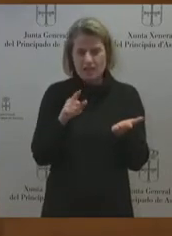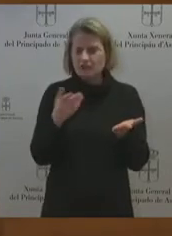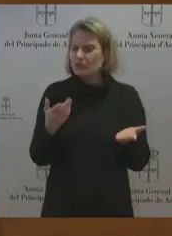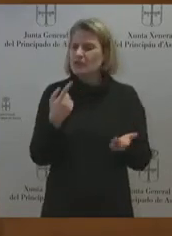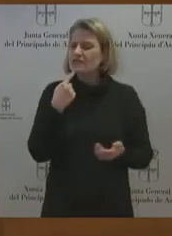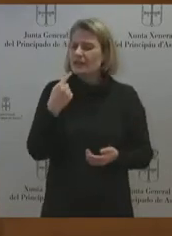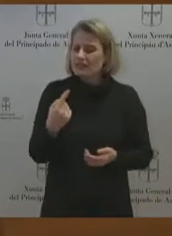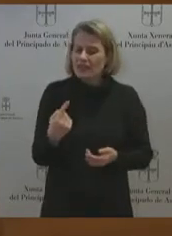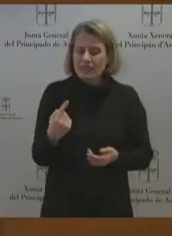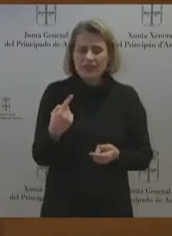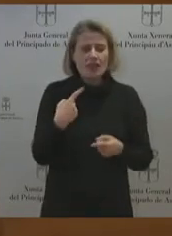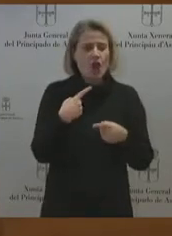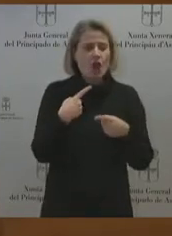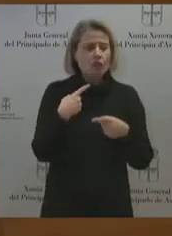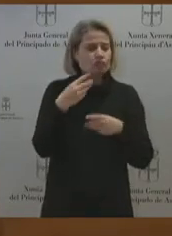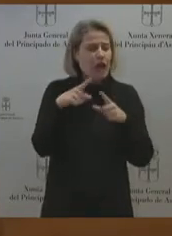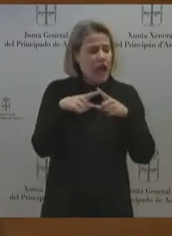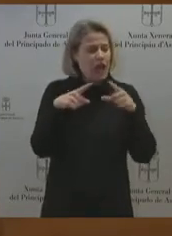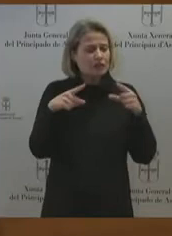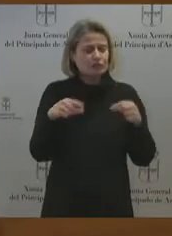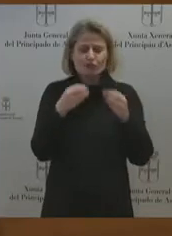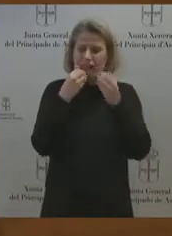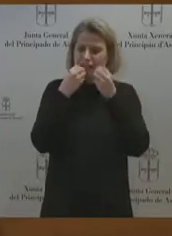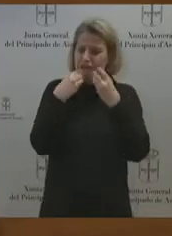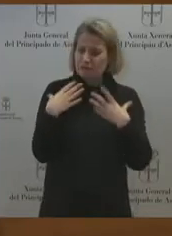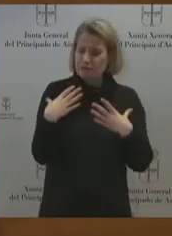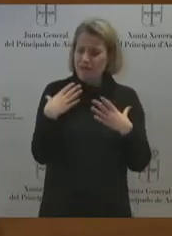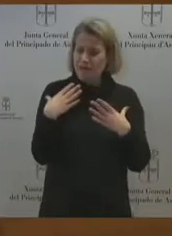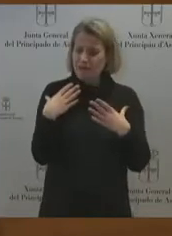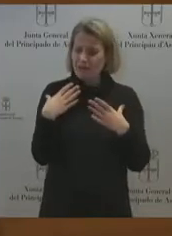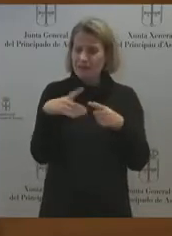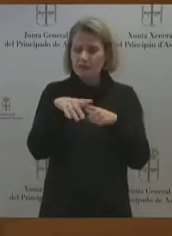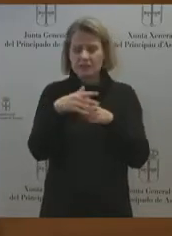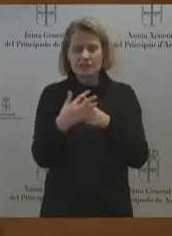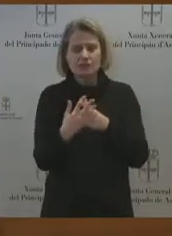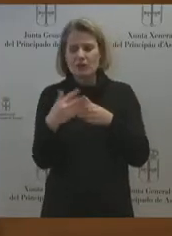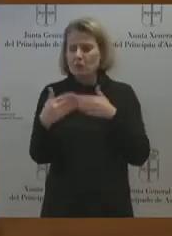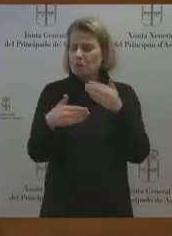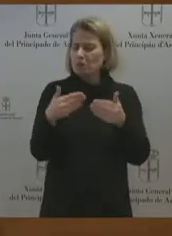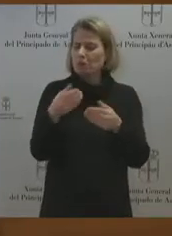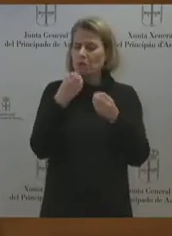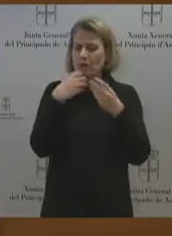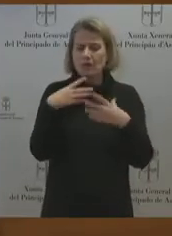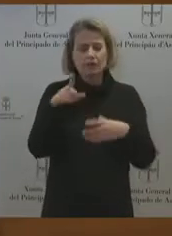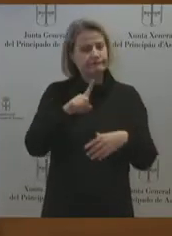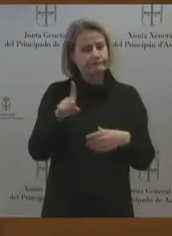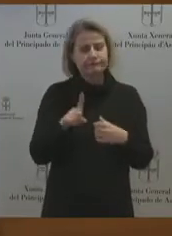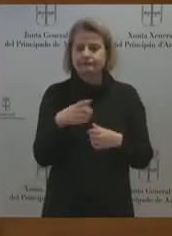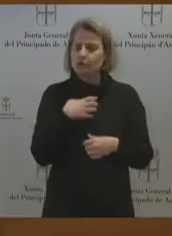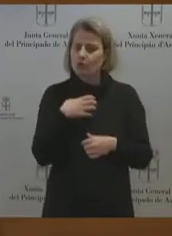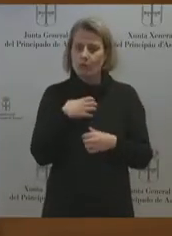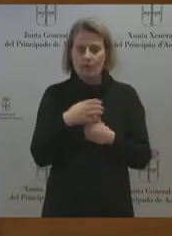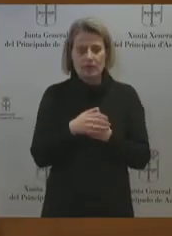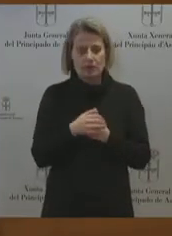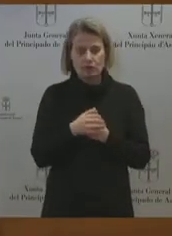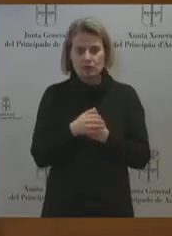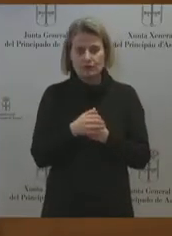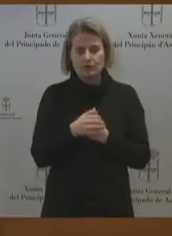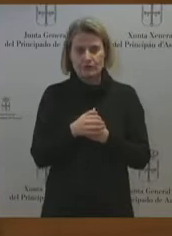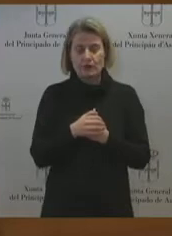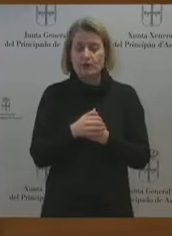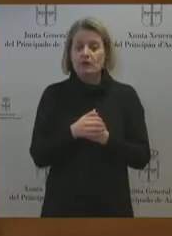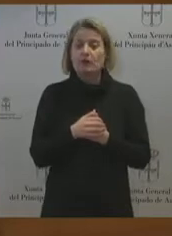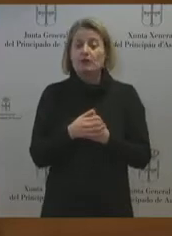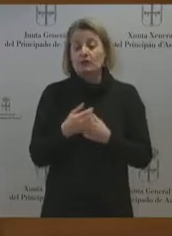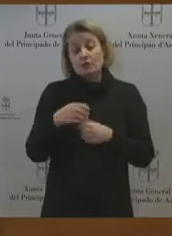meter la cabeza en un agujero como un avestruz. Por responsabilidad política, señor consejero, y créame que le hacemos un